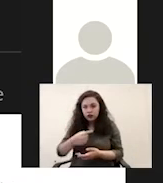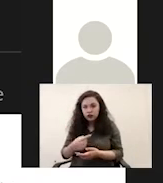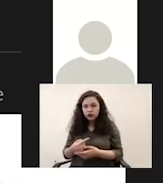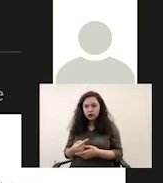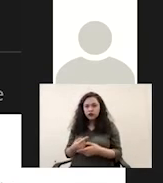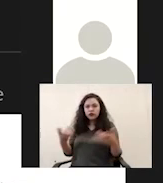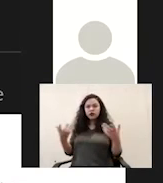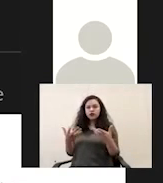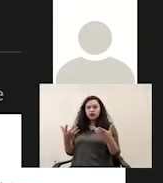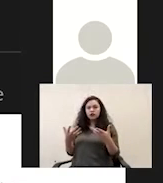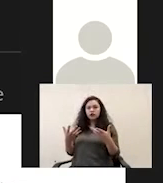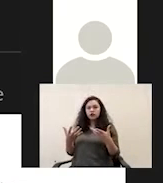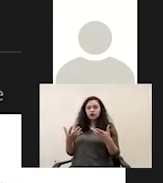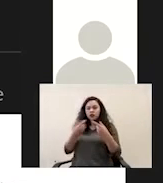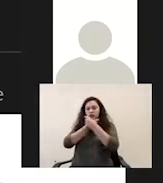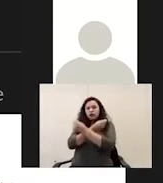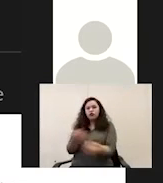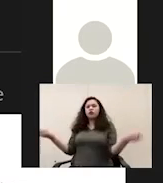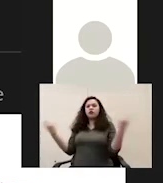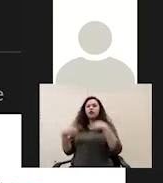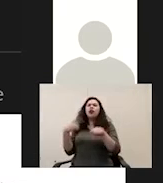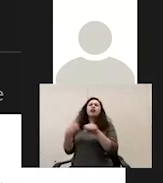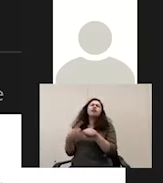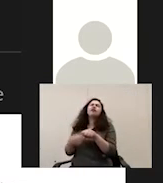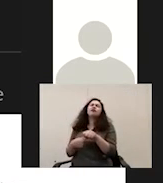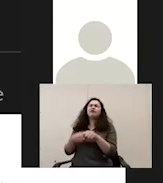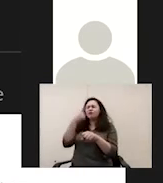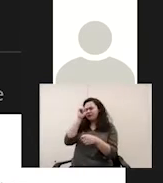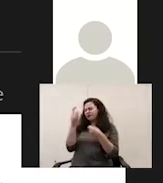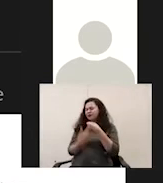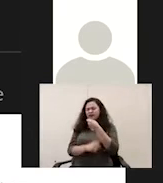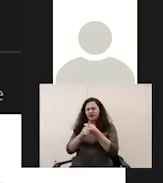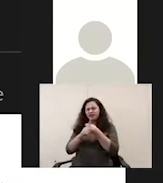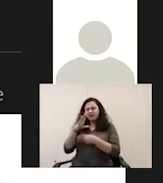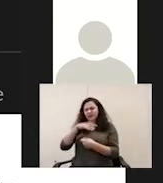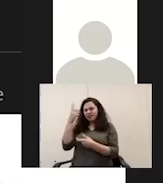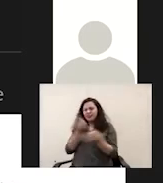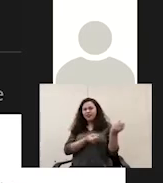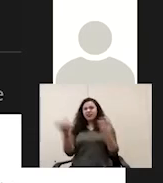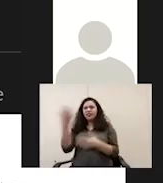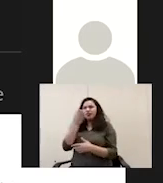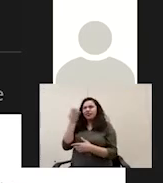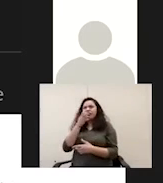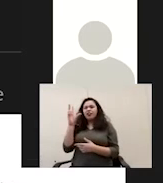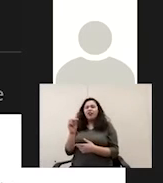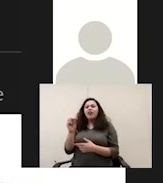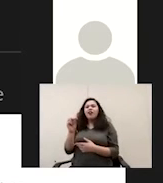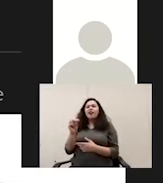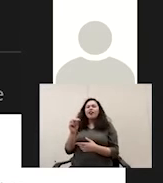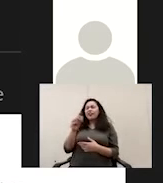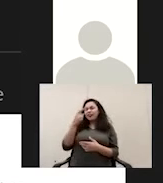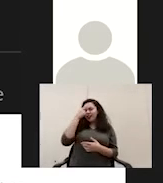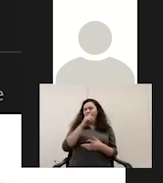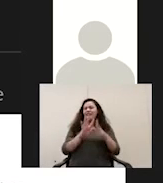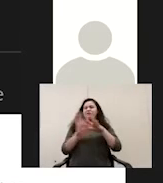avisar que nuestros hijos están enfermos, que tienen alguna sintomatología, no llevarlos, que haya un filtro y que ese